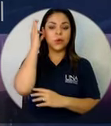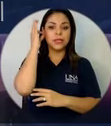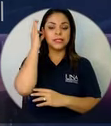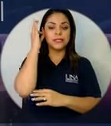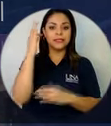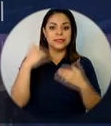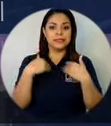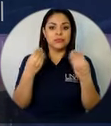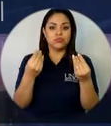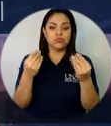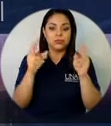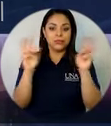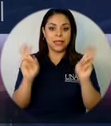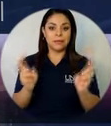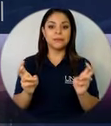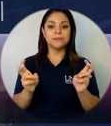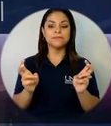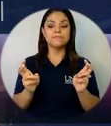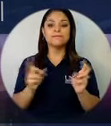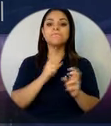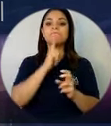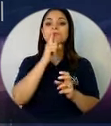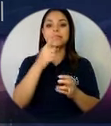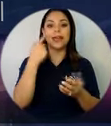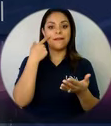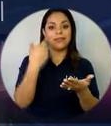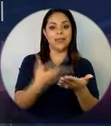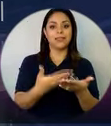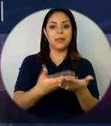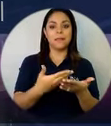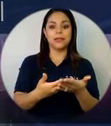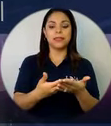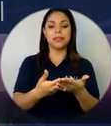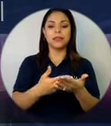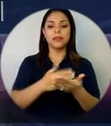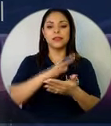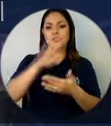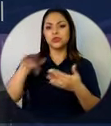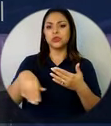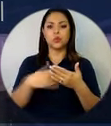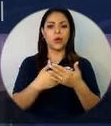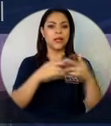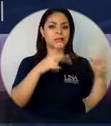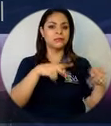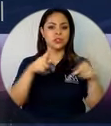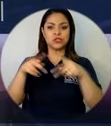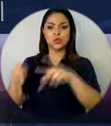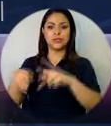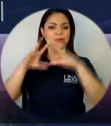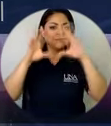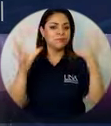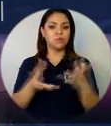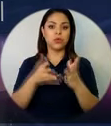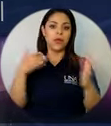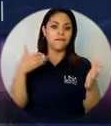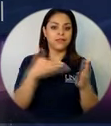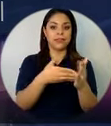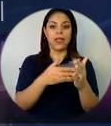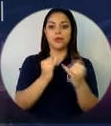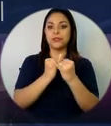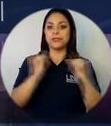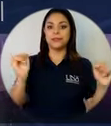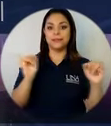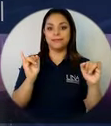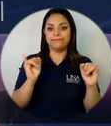mujeres es porque involucra múltiples ámbitos. Evidentemente, todo el mundo y todas las personas han sido afectadas por la pandemia